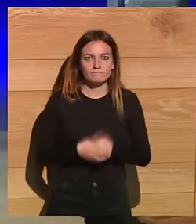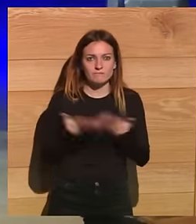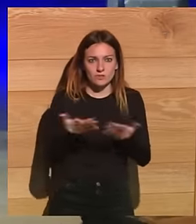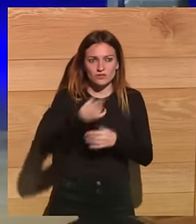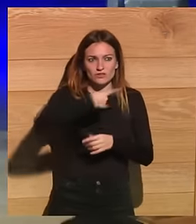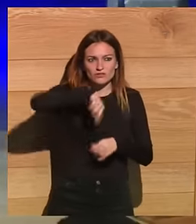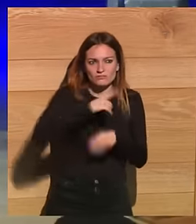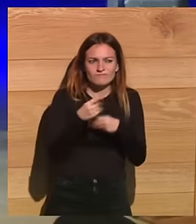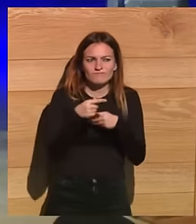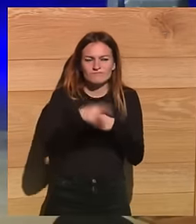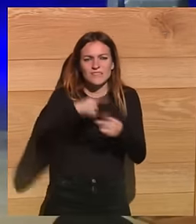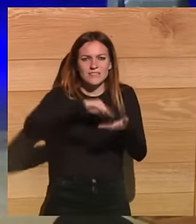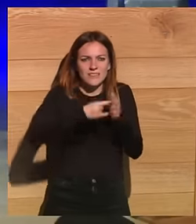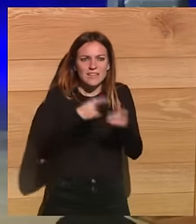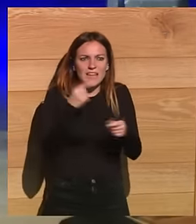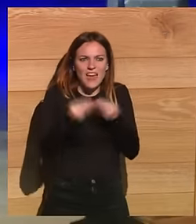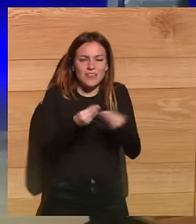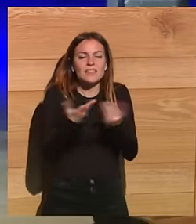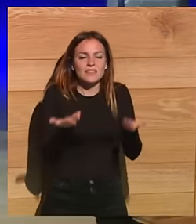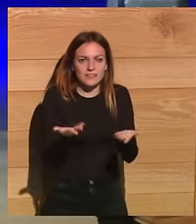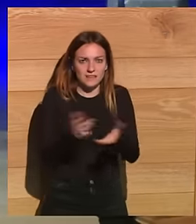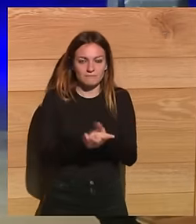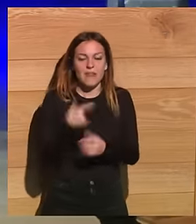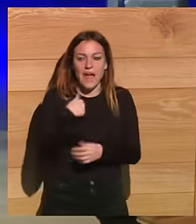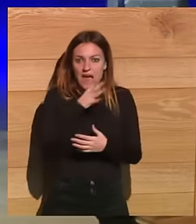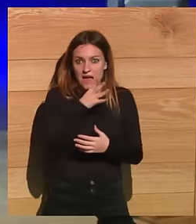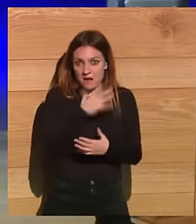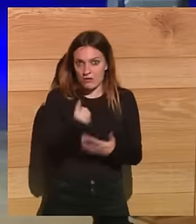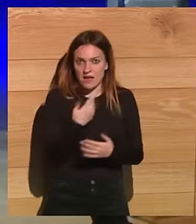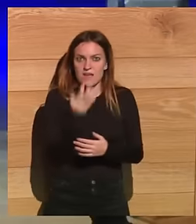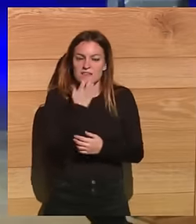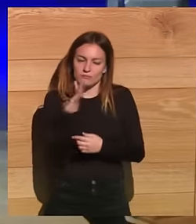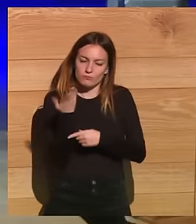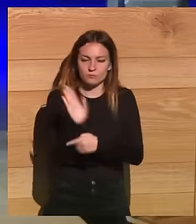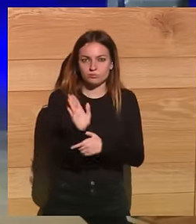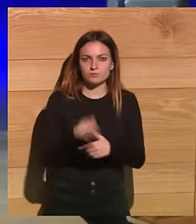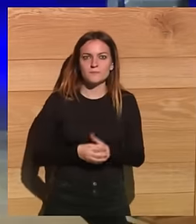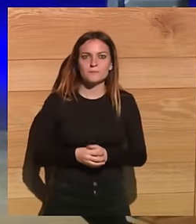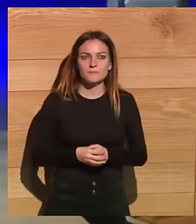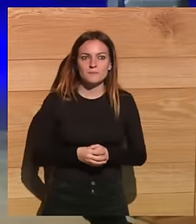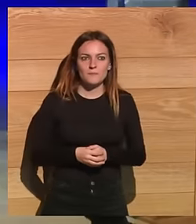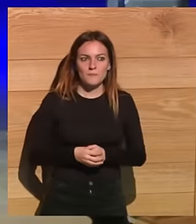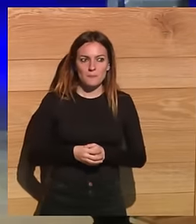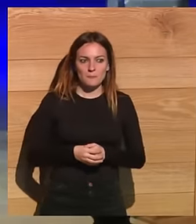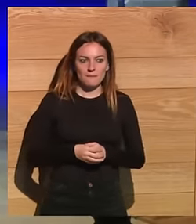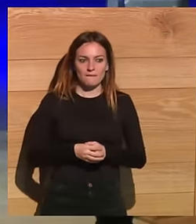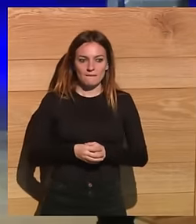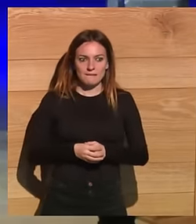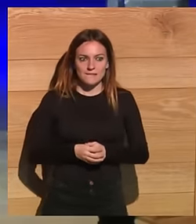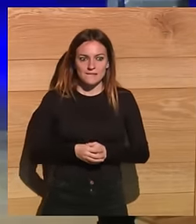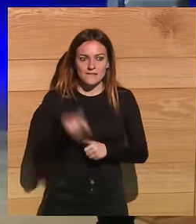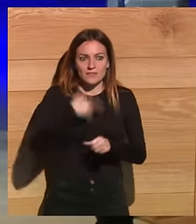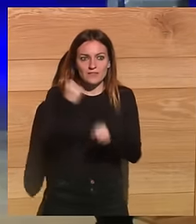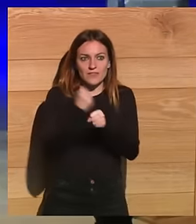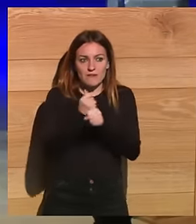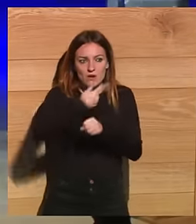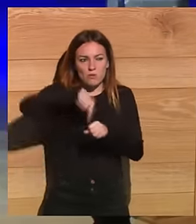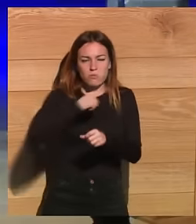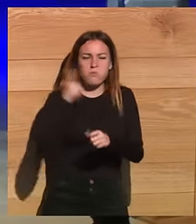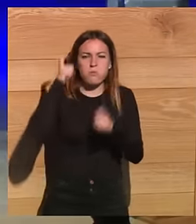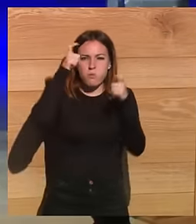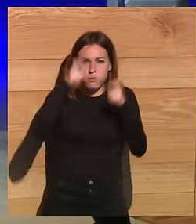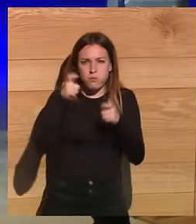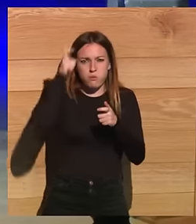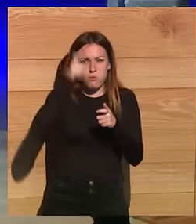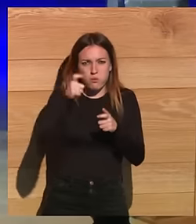Entonces, ¿qué vamos a hacer con esta técnica? Os voy a dar un ejemplo, que es algo lo que trabajo desde hace mucho tiempo,